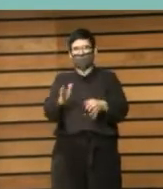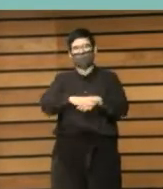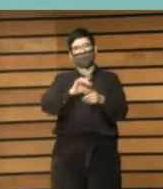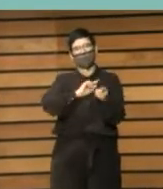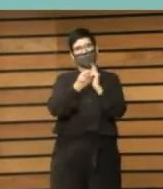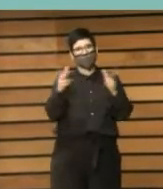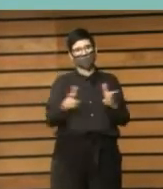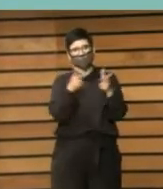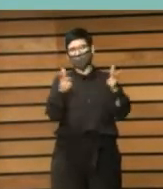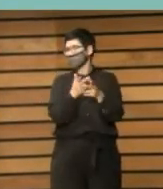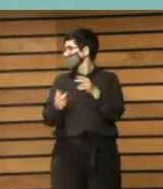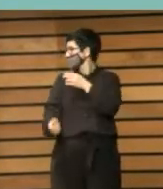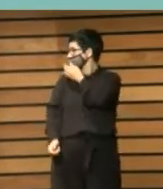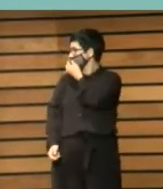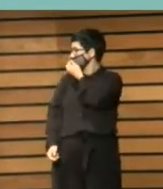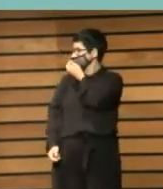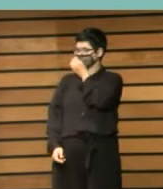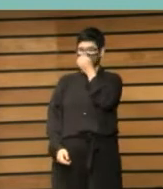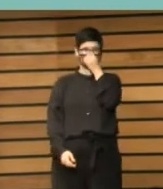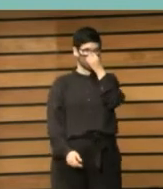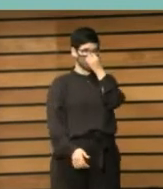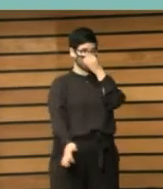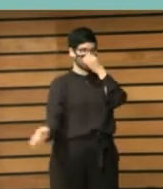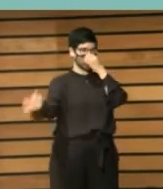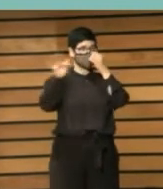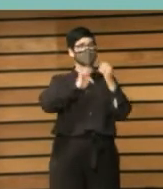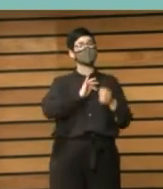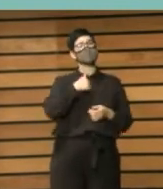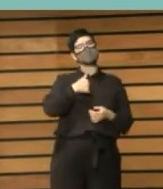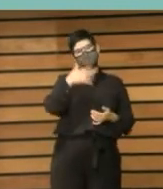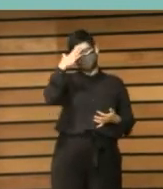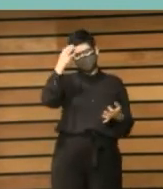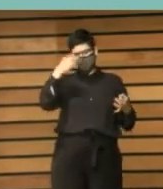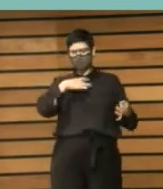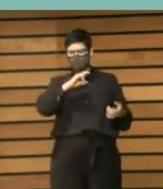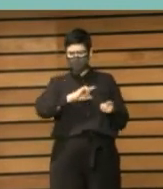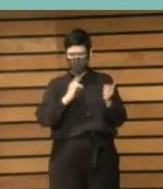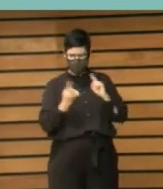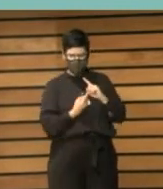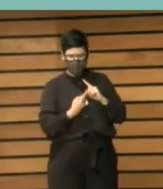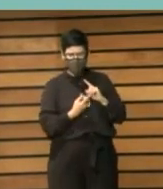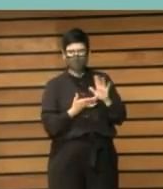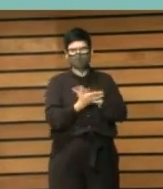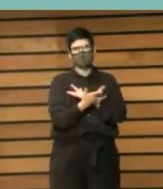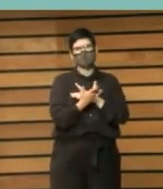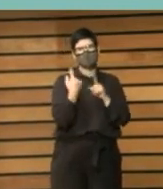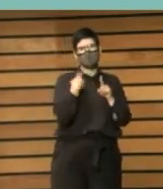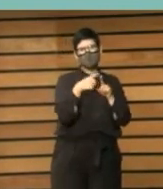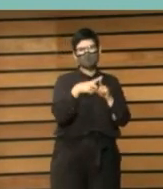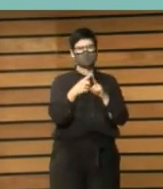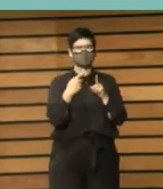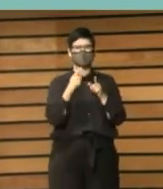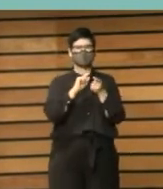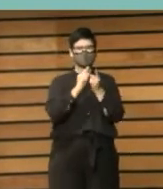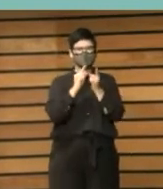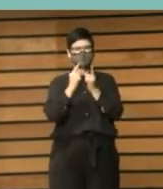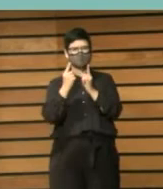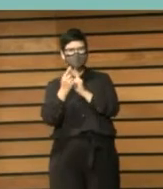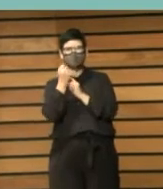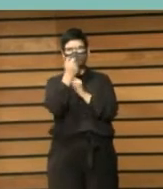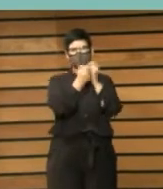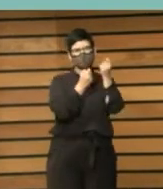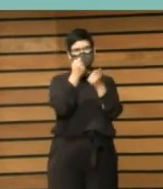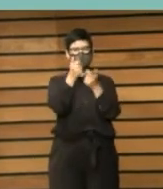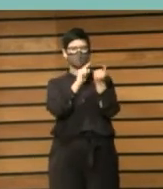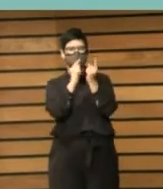creo absolutamente que pueden hacer ese cambio. Vamos, estos pequeños cambios invisibles, poco a poco, pero